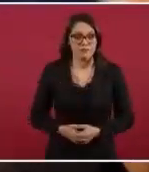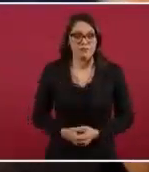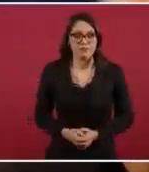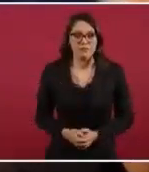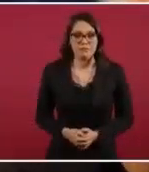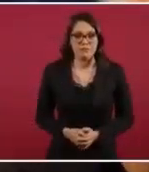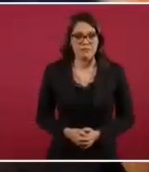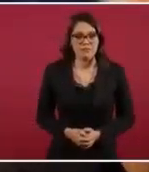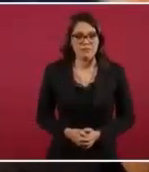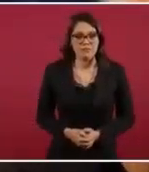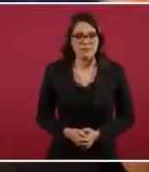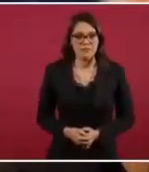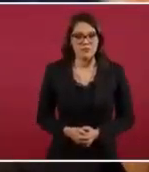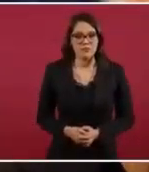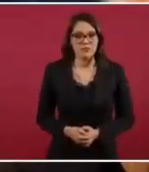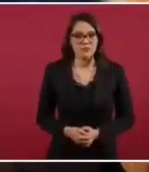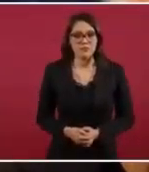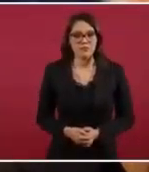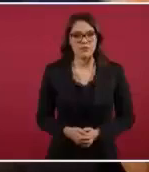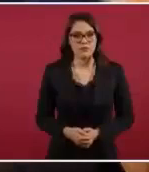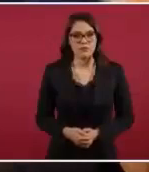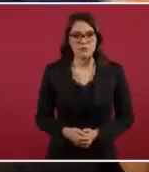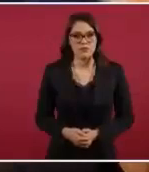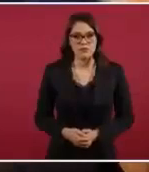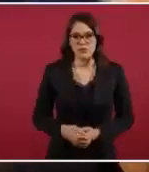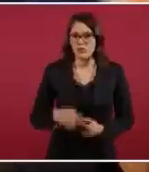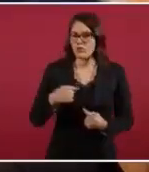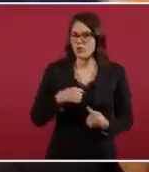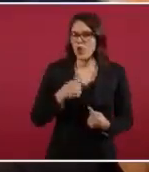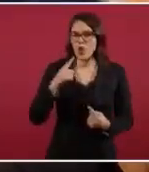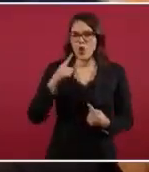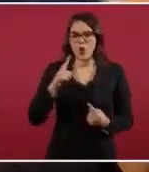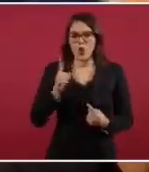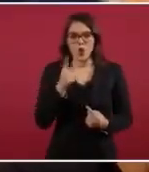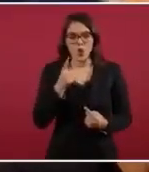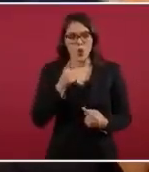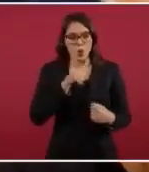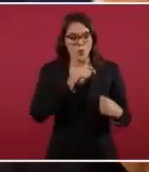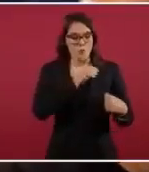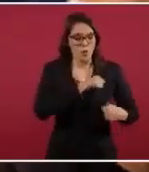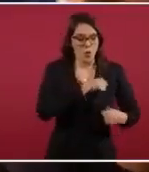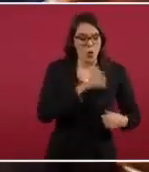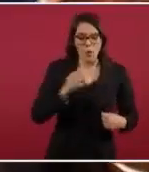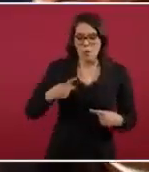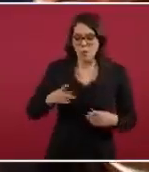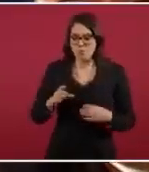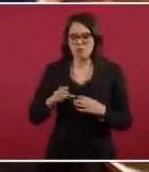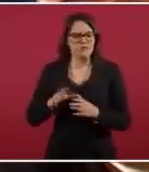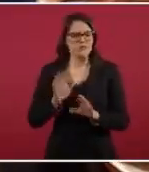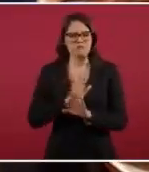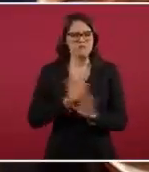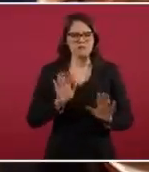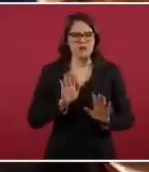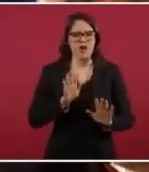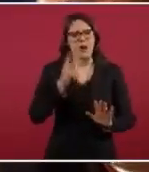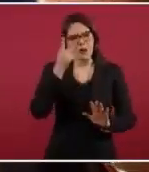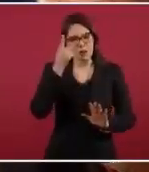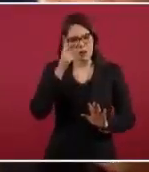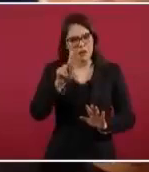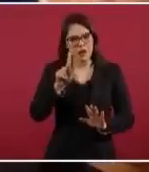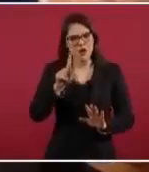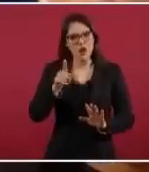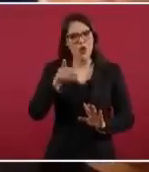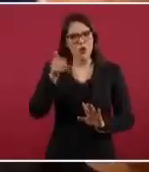No soy de personas, no soy de líderes. Sin embargo, esa valentía